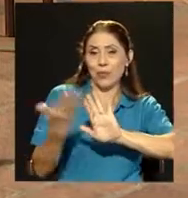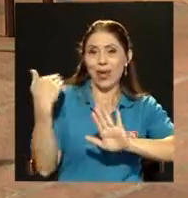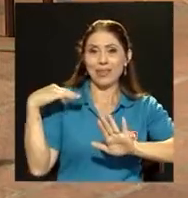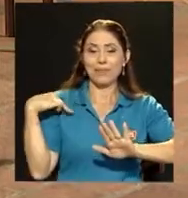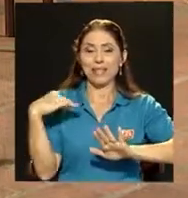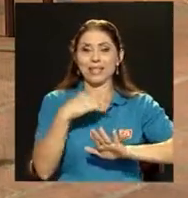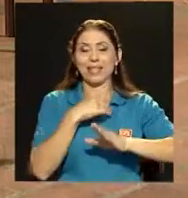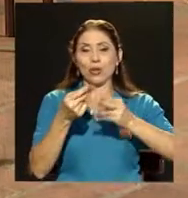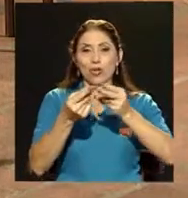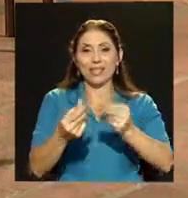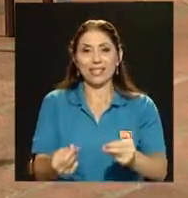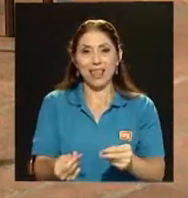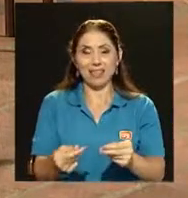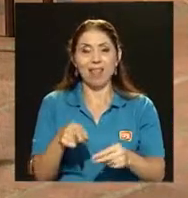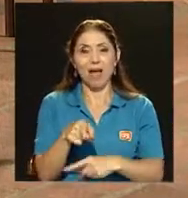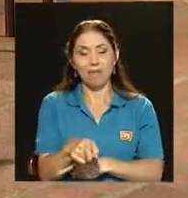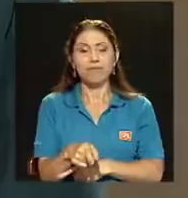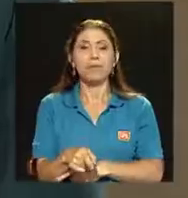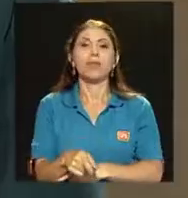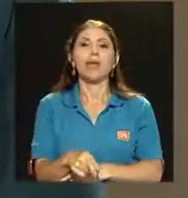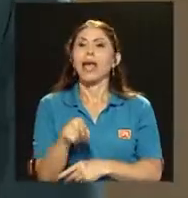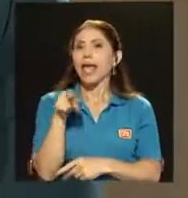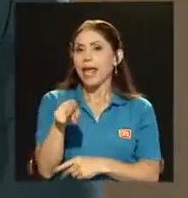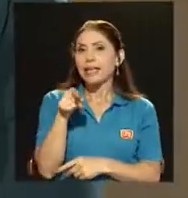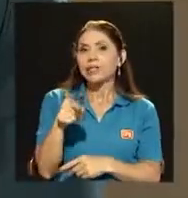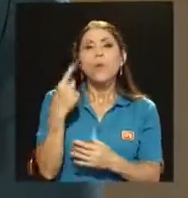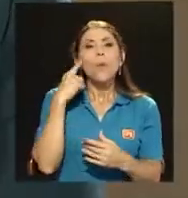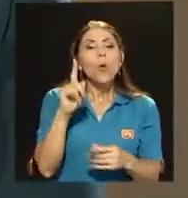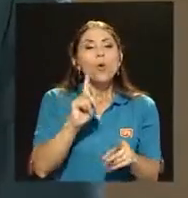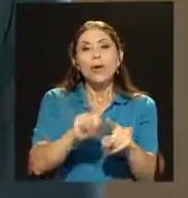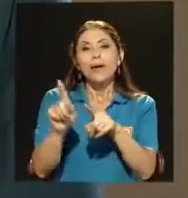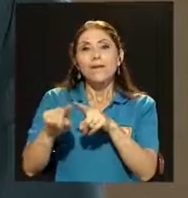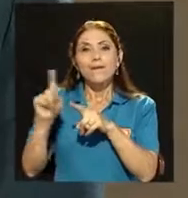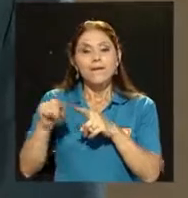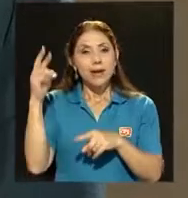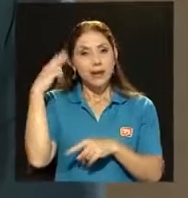de Hacienda. Y esto por varias razones